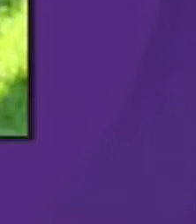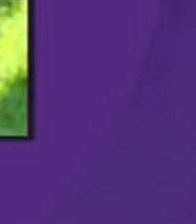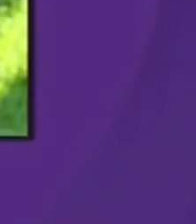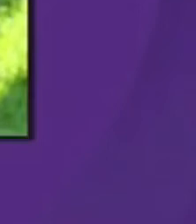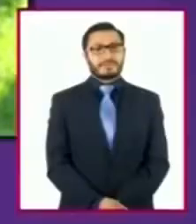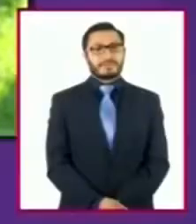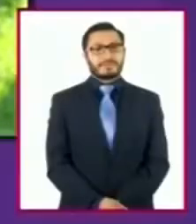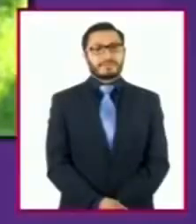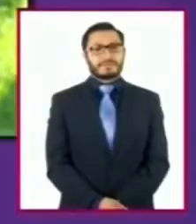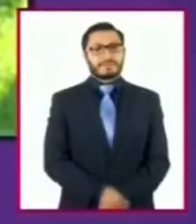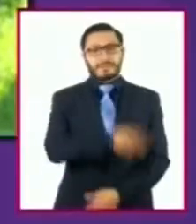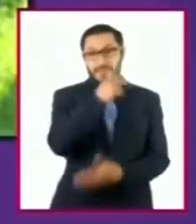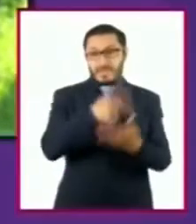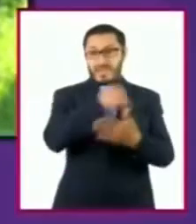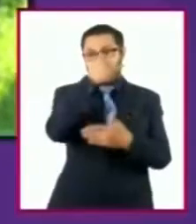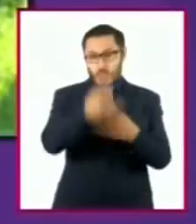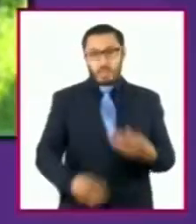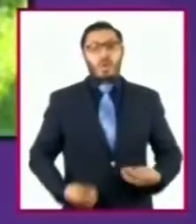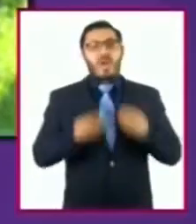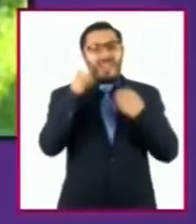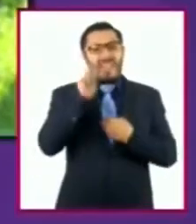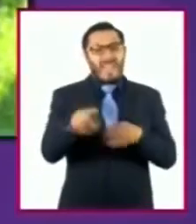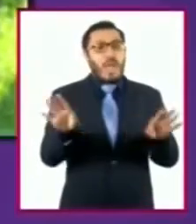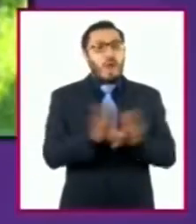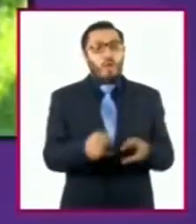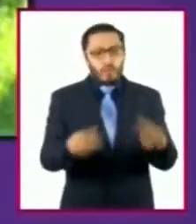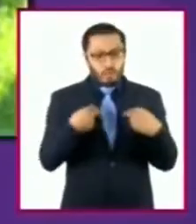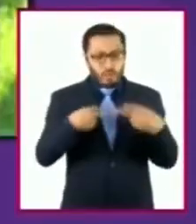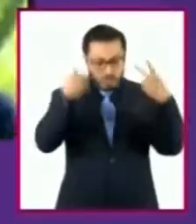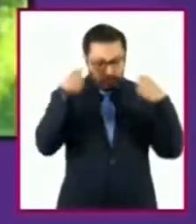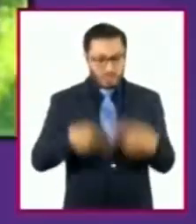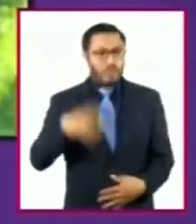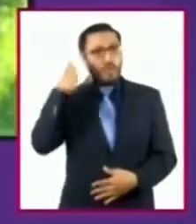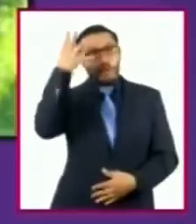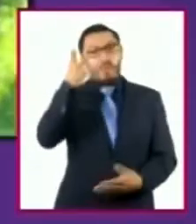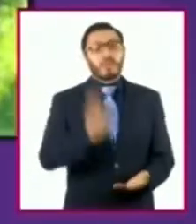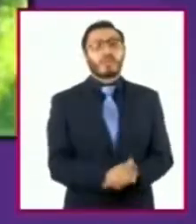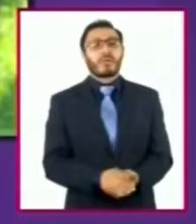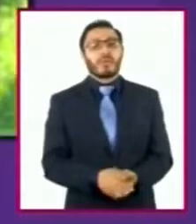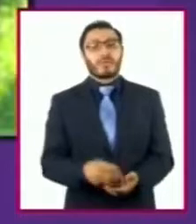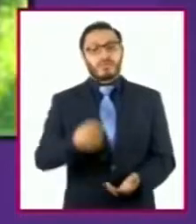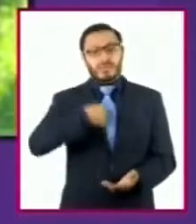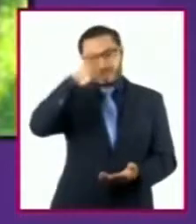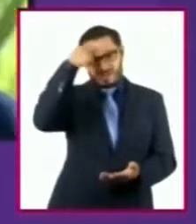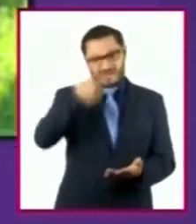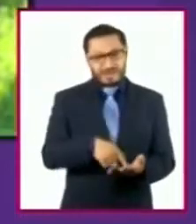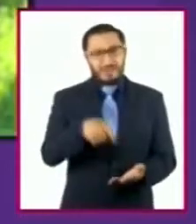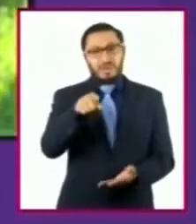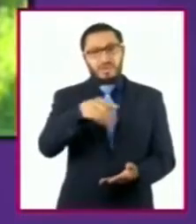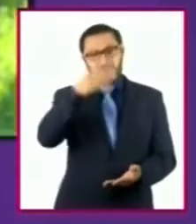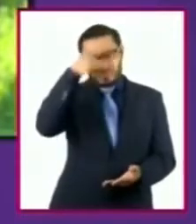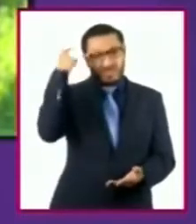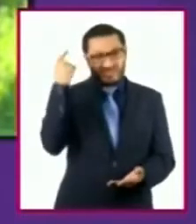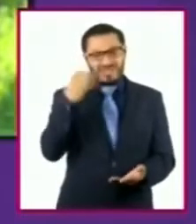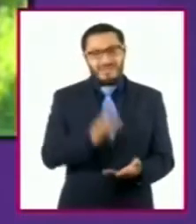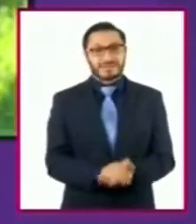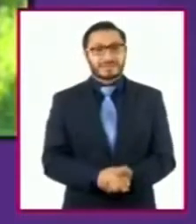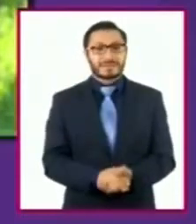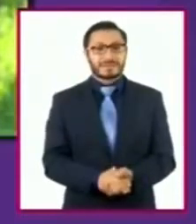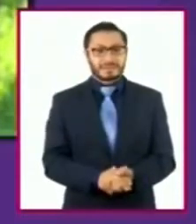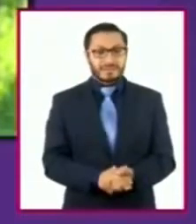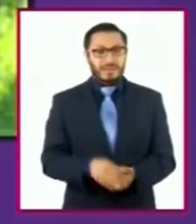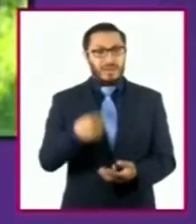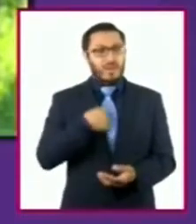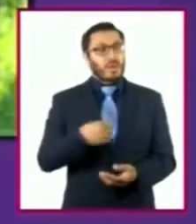Proyecto de vida es cómo me veo yo en un futuro. Pienso que es fácil cuando sabes lo que quieres. Yo me veo terminando una